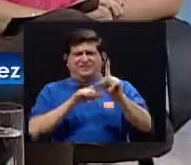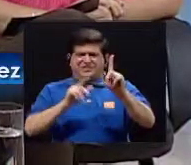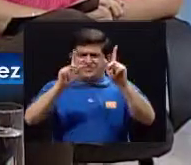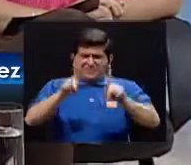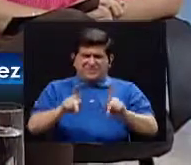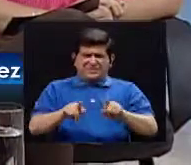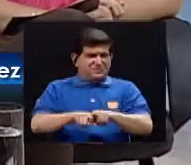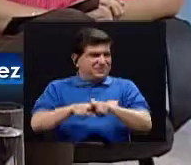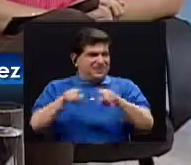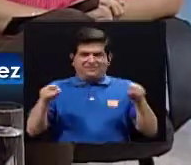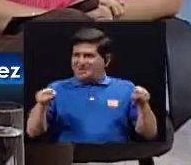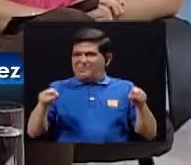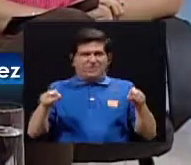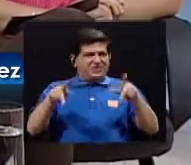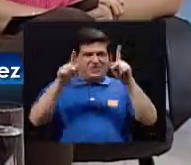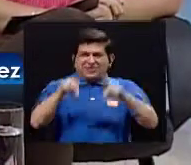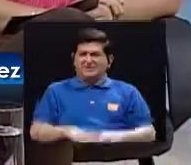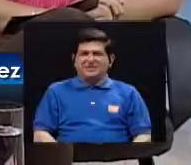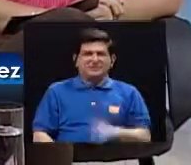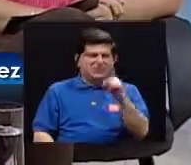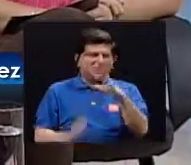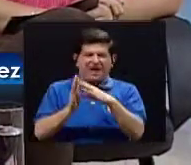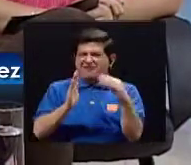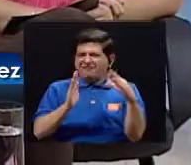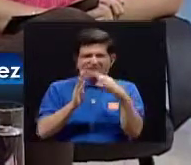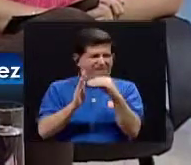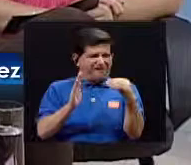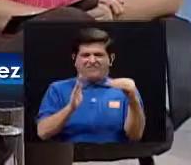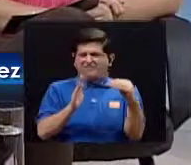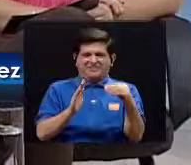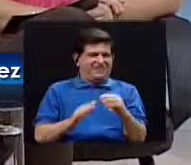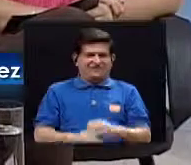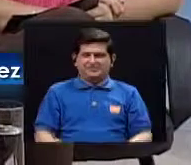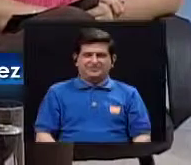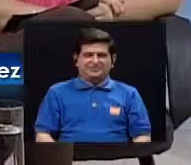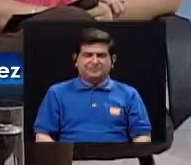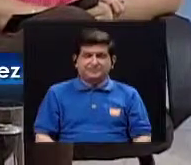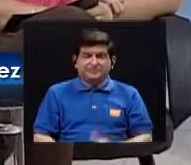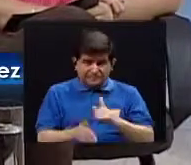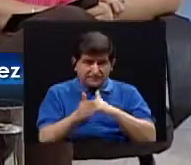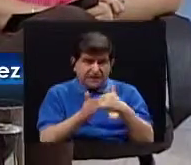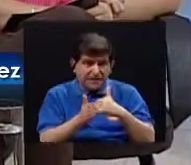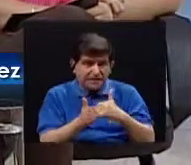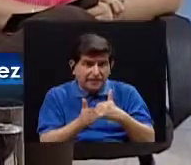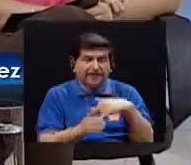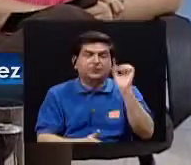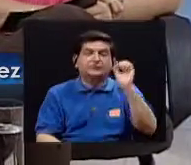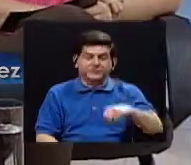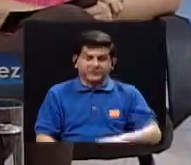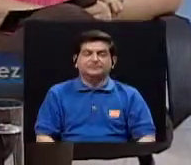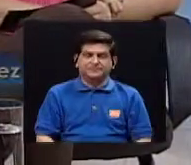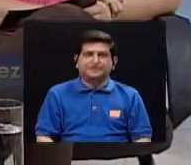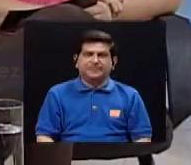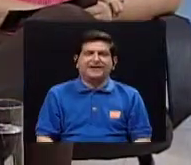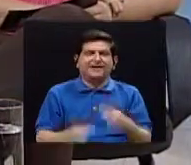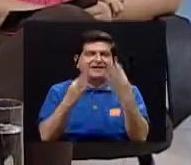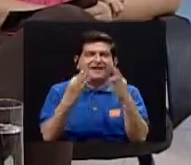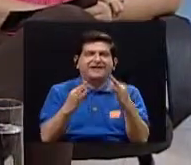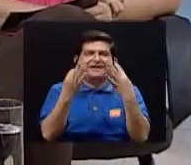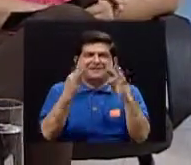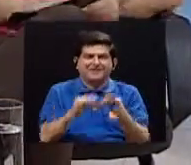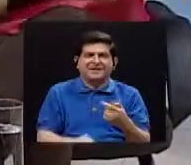un tampoco podía ser alguien que hiciera una imitación o una rueda era delicado entonces si era como de